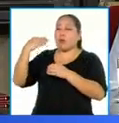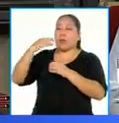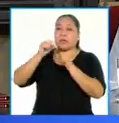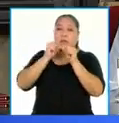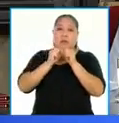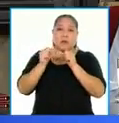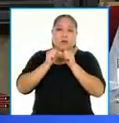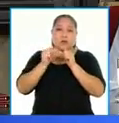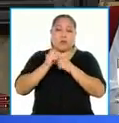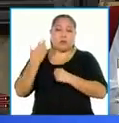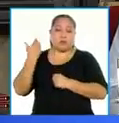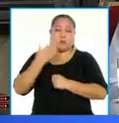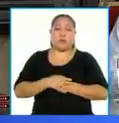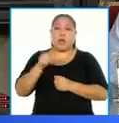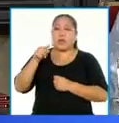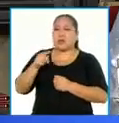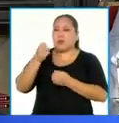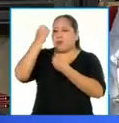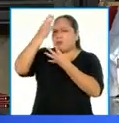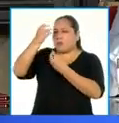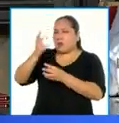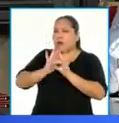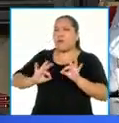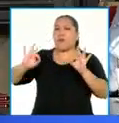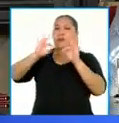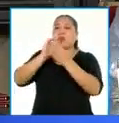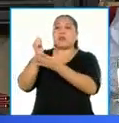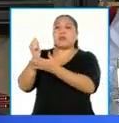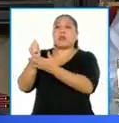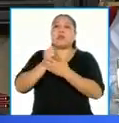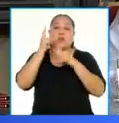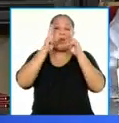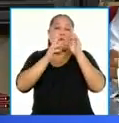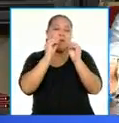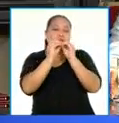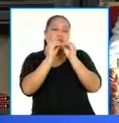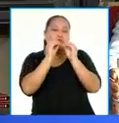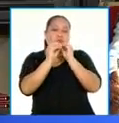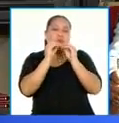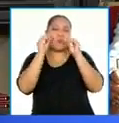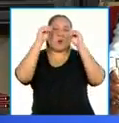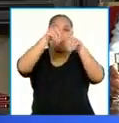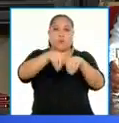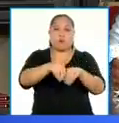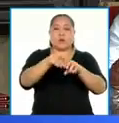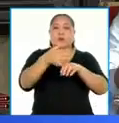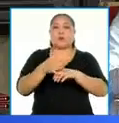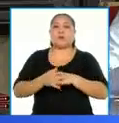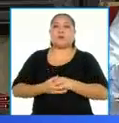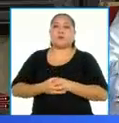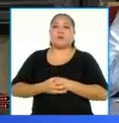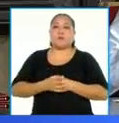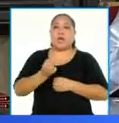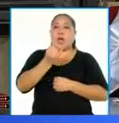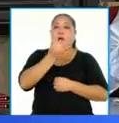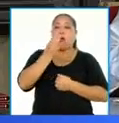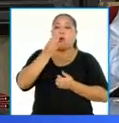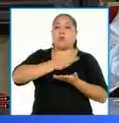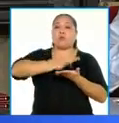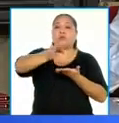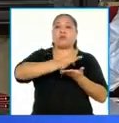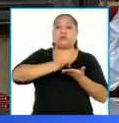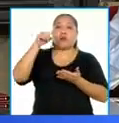datos importantes que nos ayudan a tener como referencia para los ajustes que hemos efectuado. En algunas